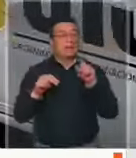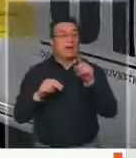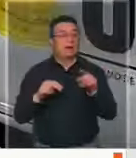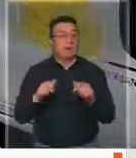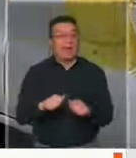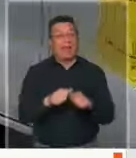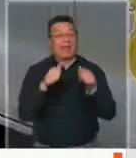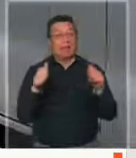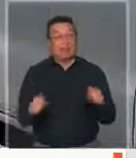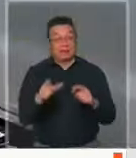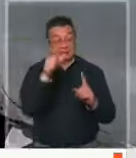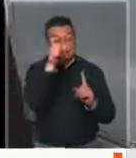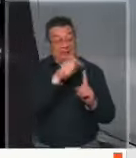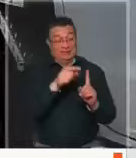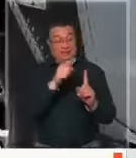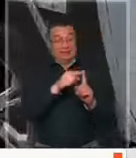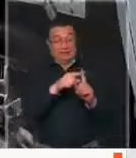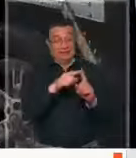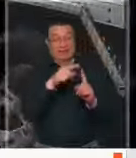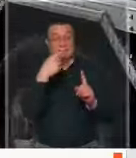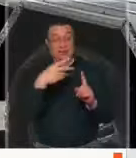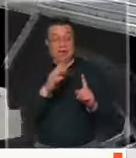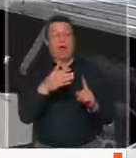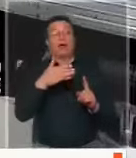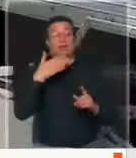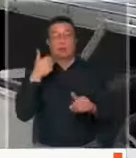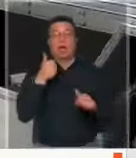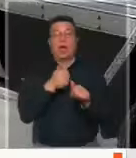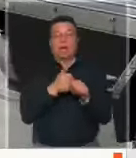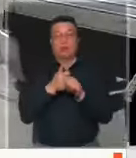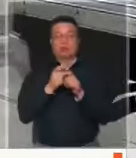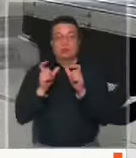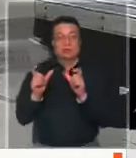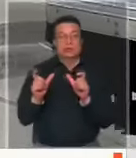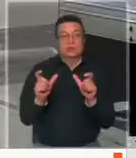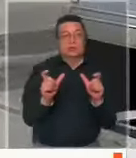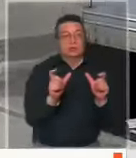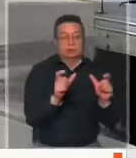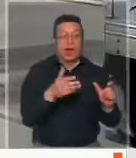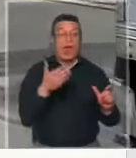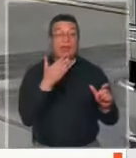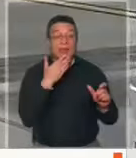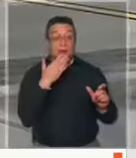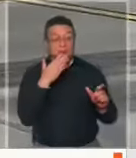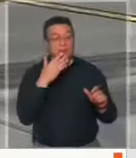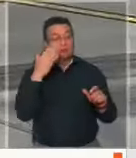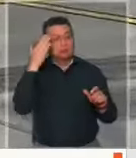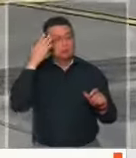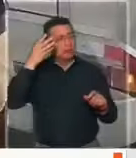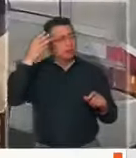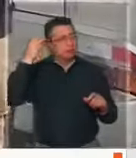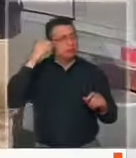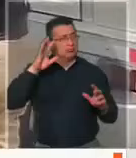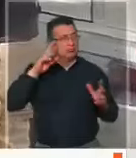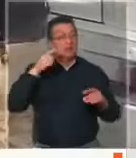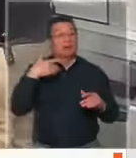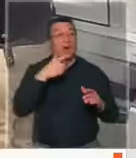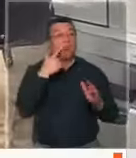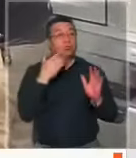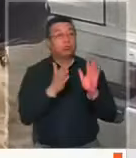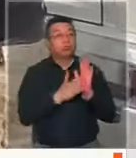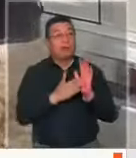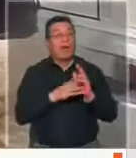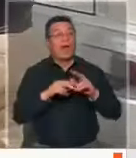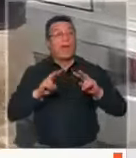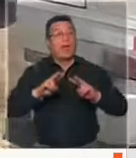este sujeto no solamente en ese instante presta como un apoyo y vigilancia, sino que en algún instante, no recuerdo si lo que se ha acreditado en la investigación es